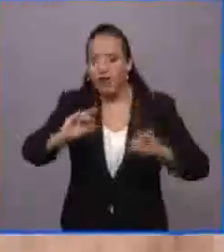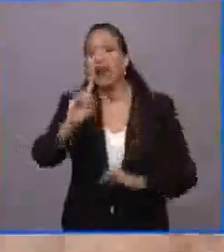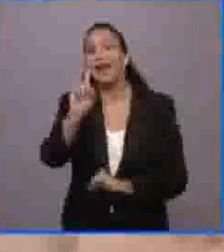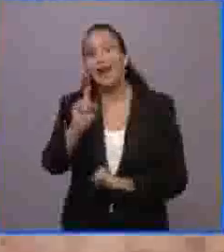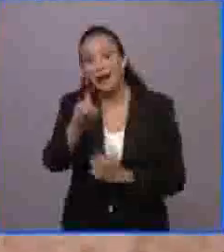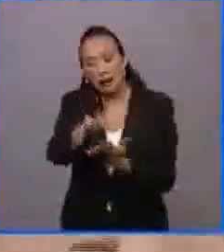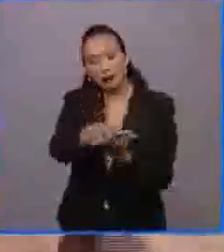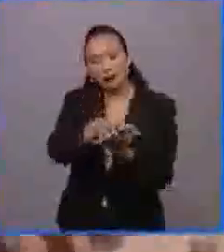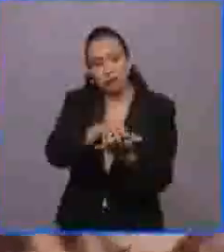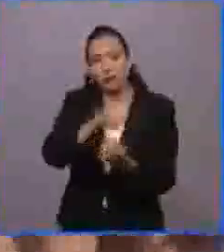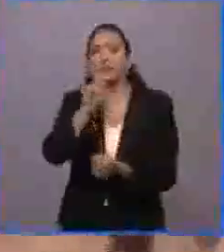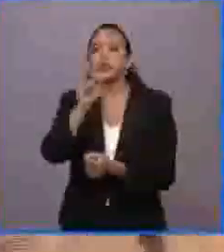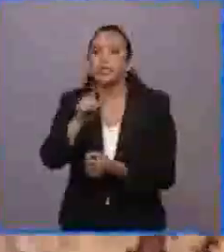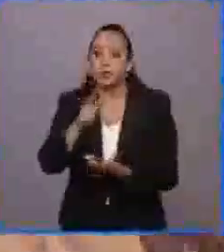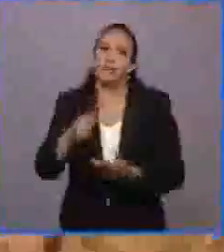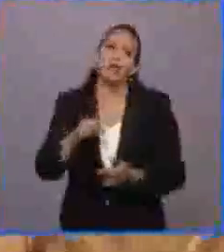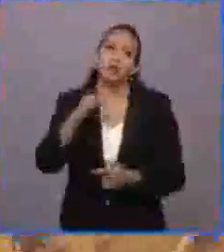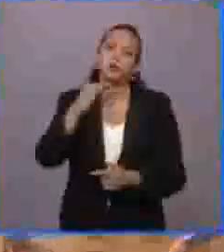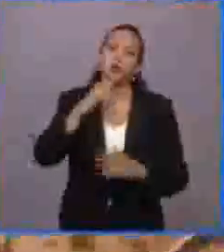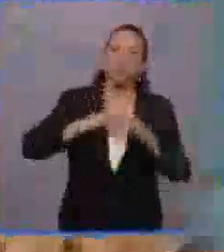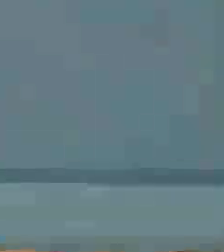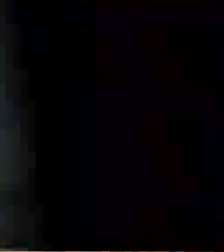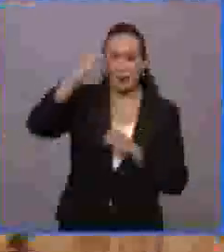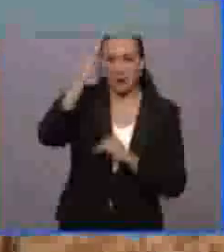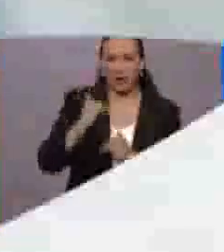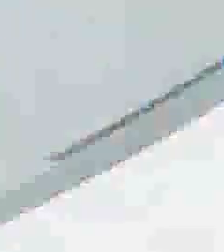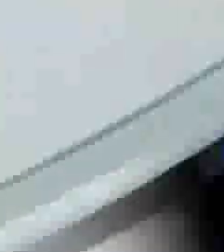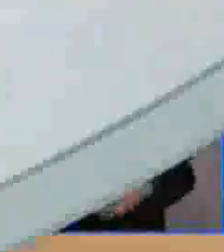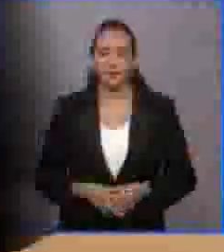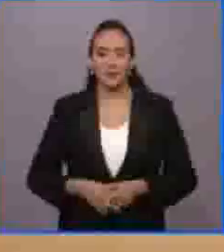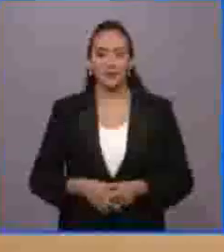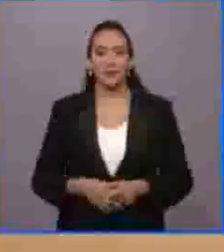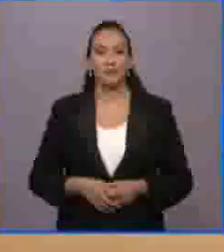y reducir nuestra huella de carbono.